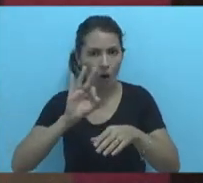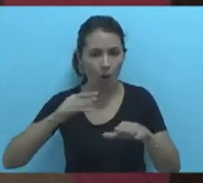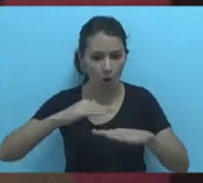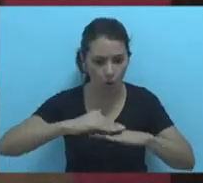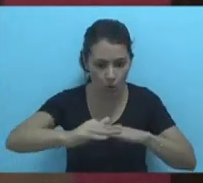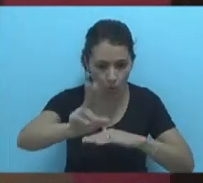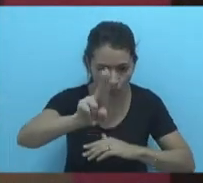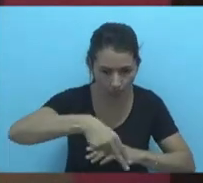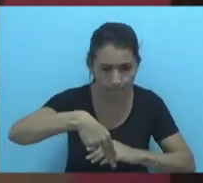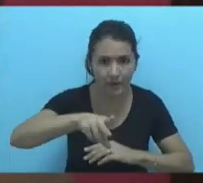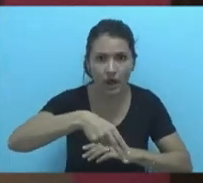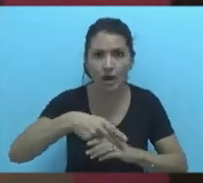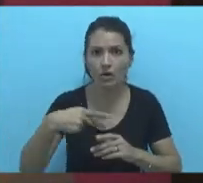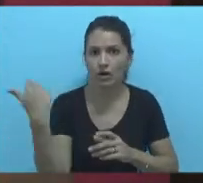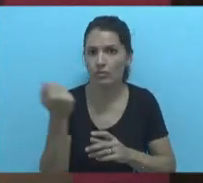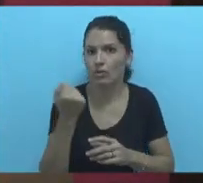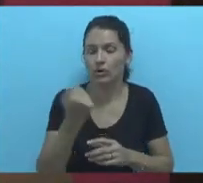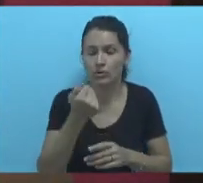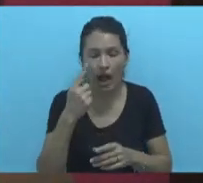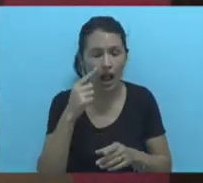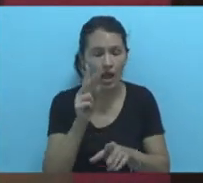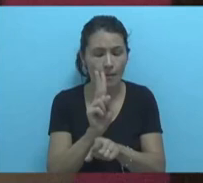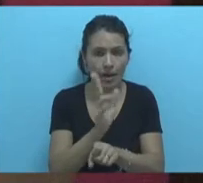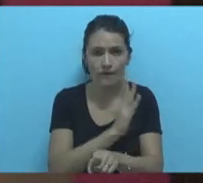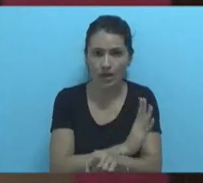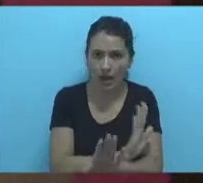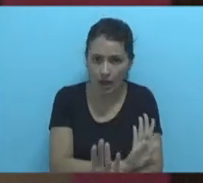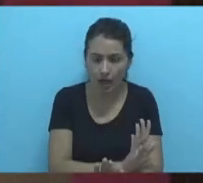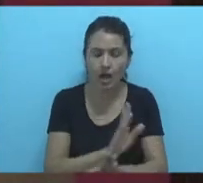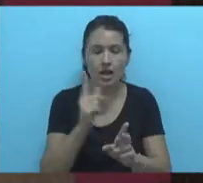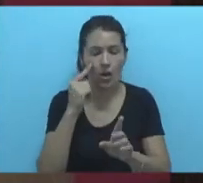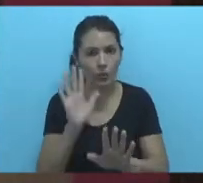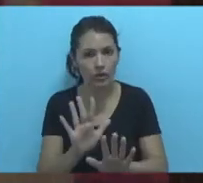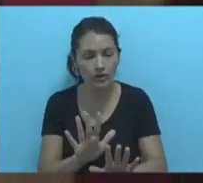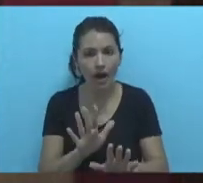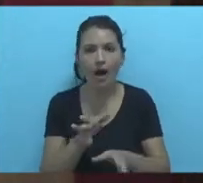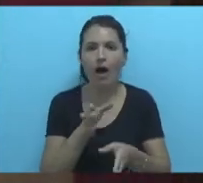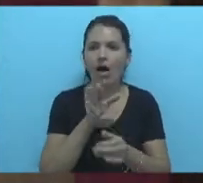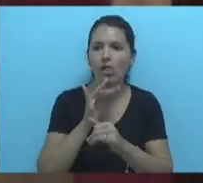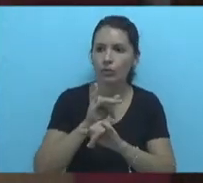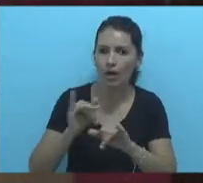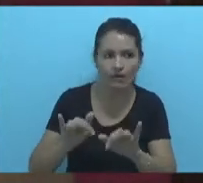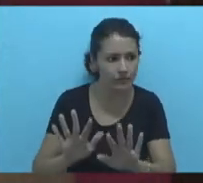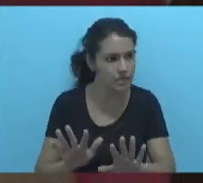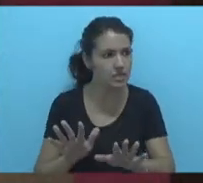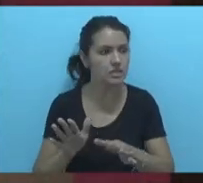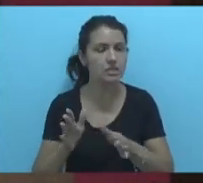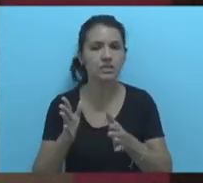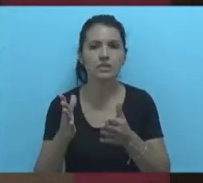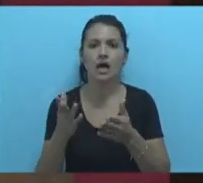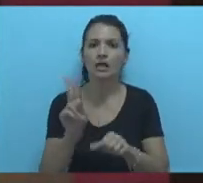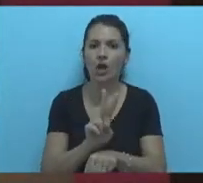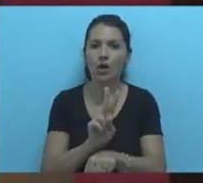sino también nos advierten, previenen de accidentes de tránsito y por lo tanto hace que disminuya la